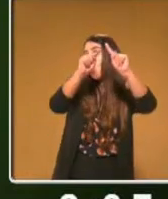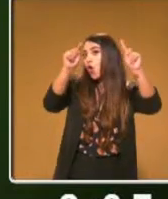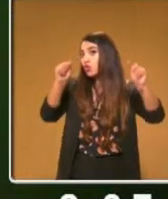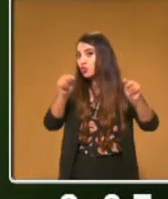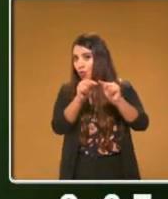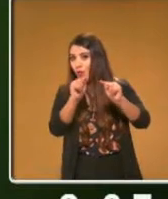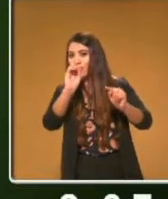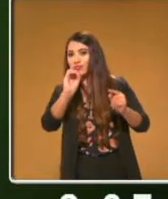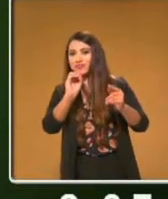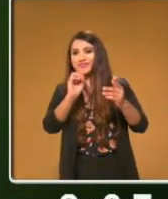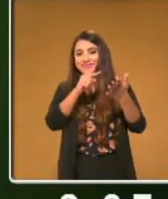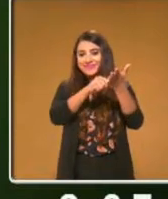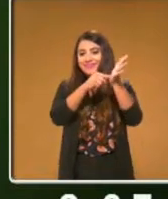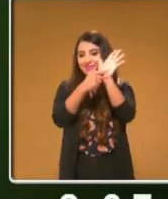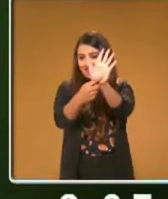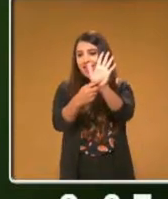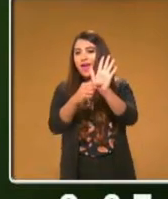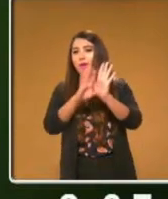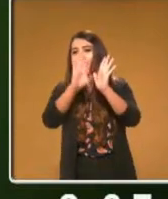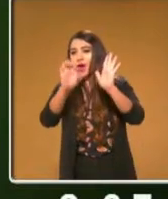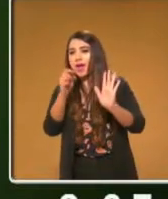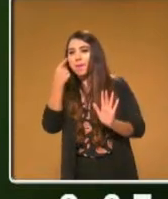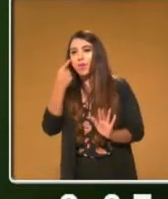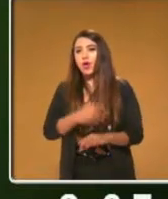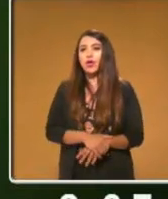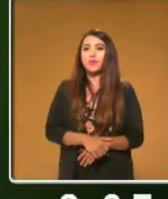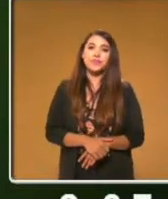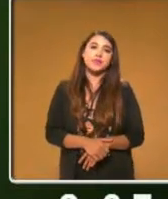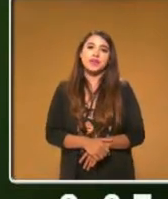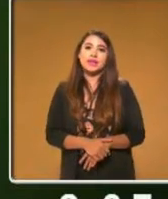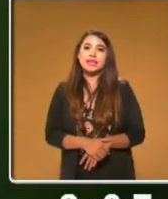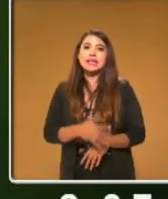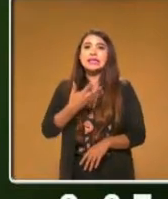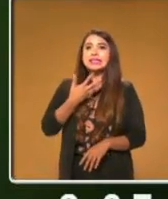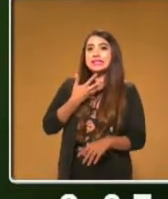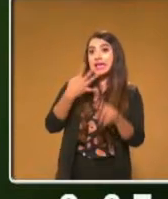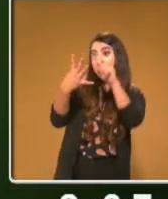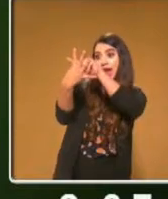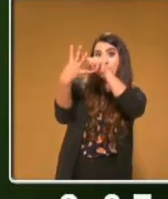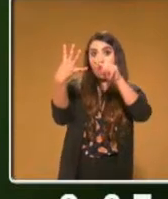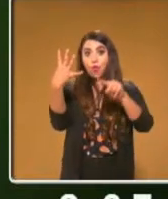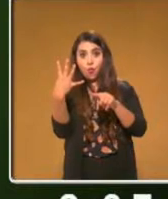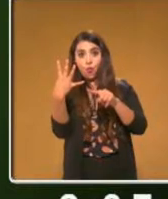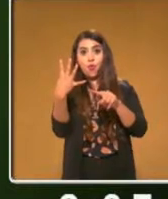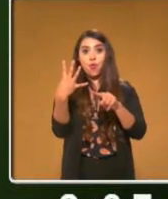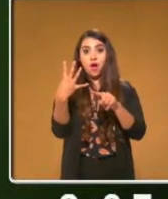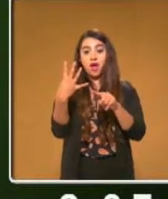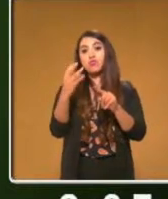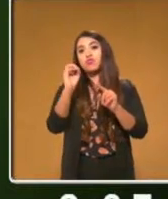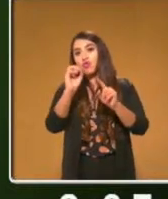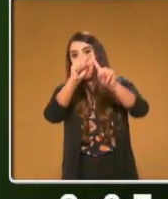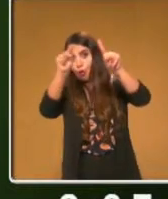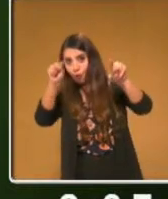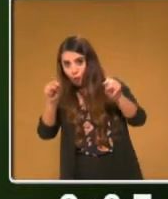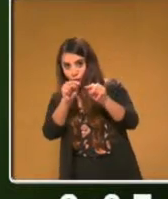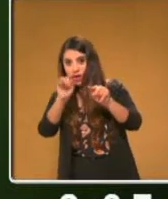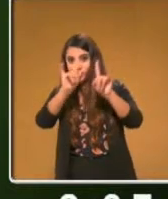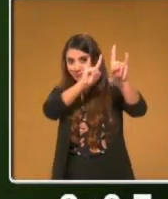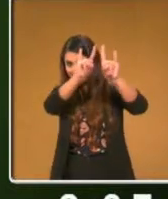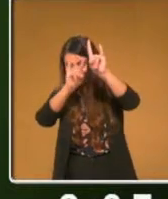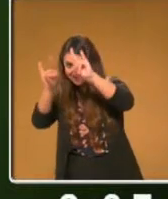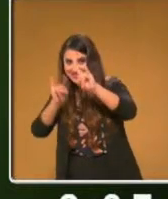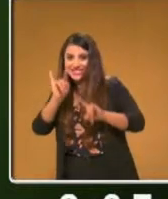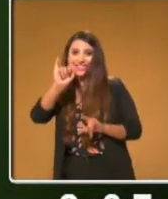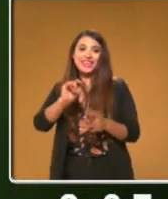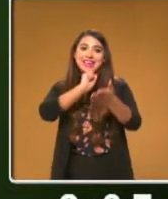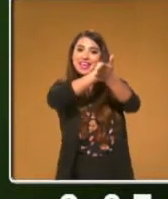Por ejemplo, esta pequeña parte de esta historieta tiene cuatro viñetas o cuadros. El texto, que son